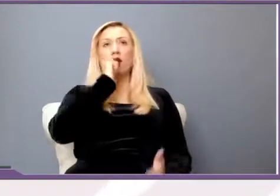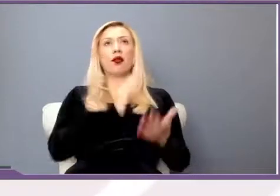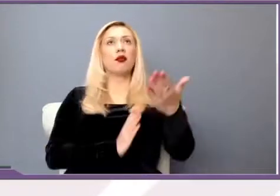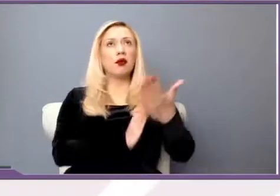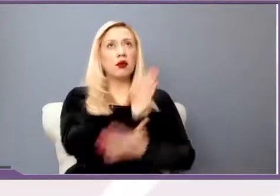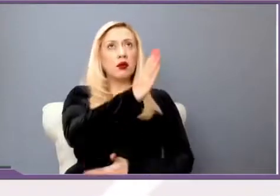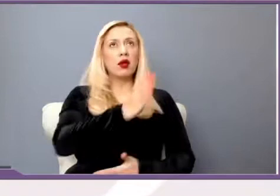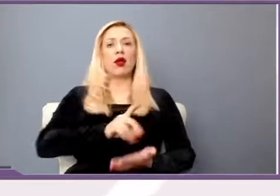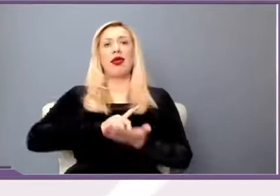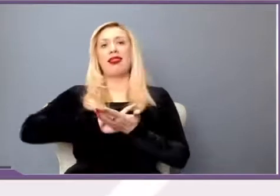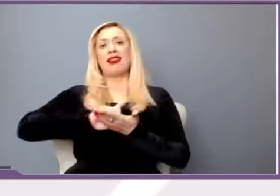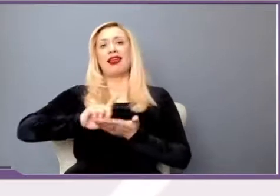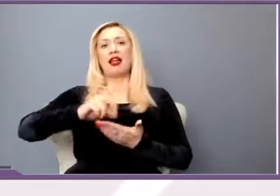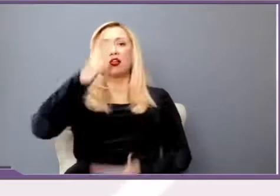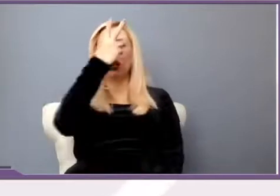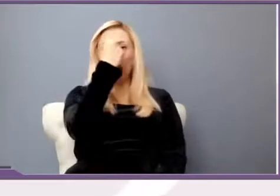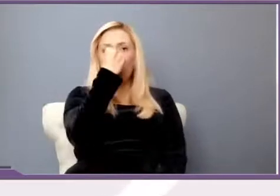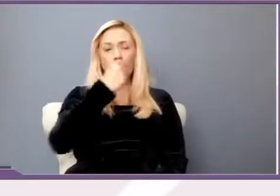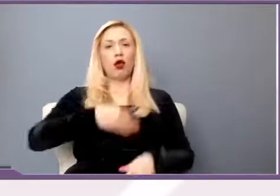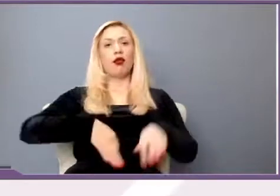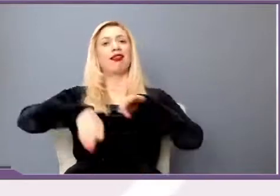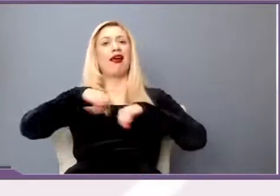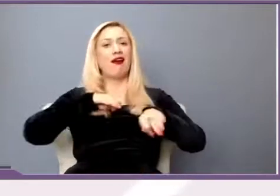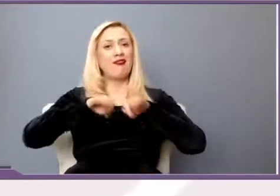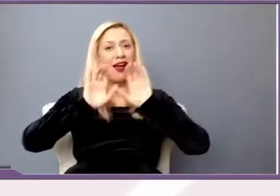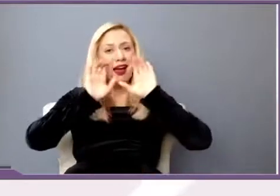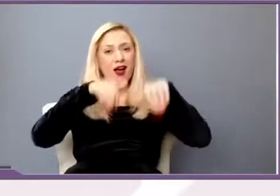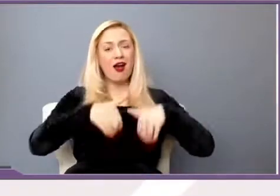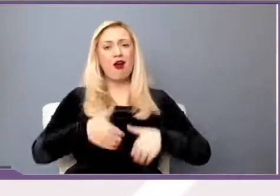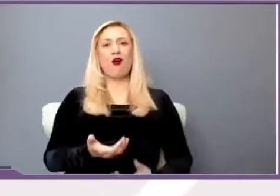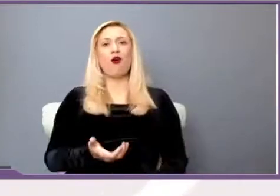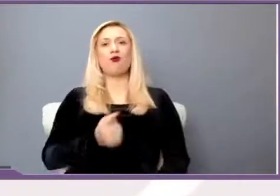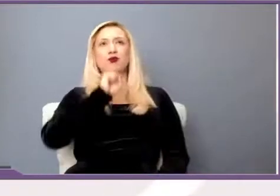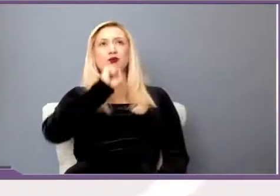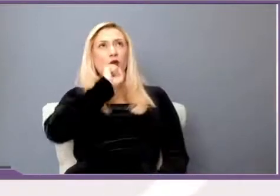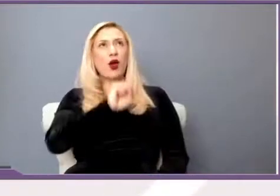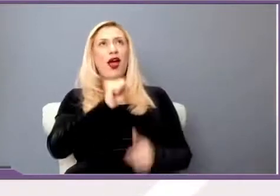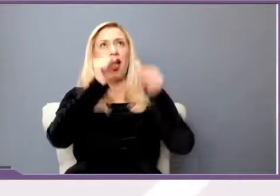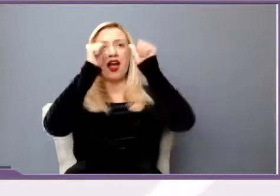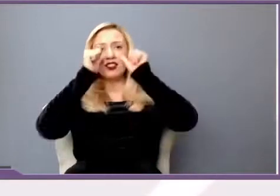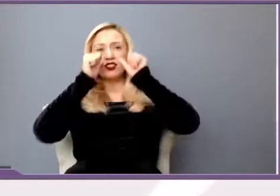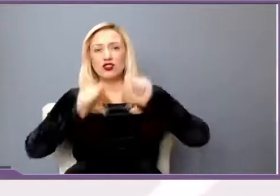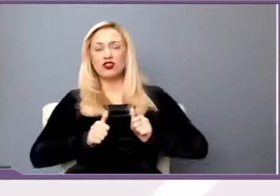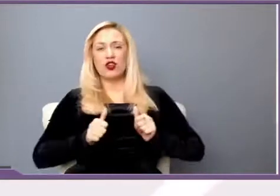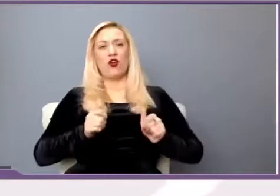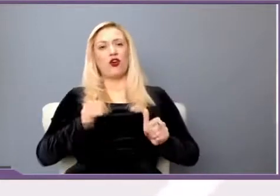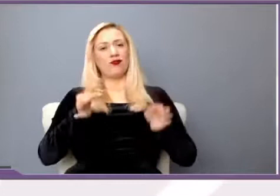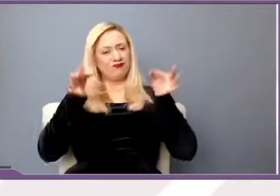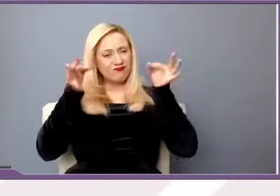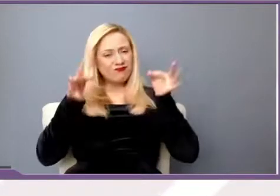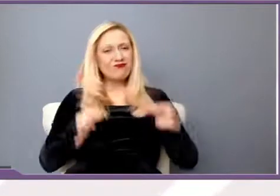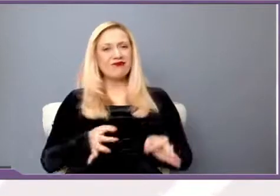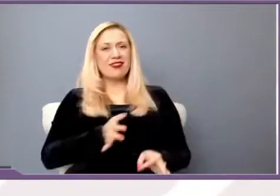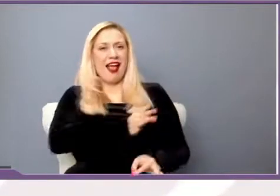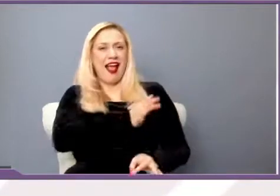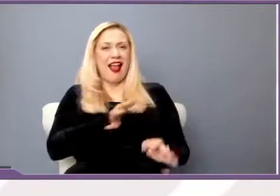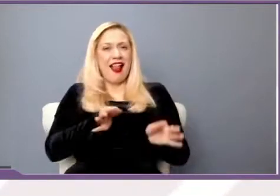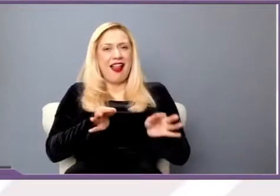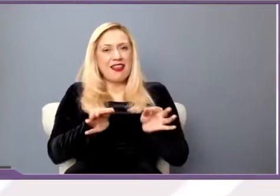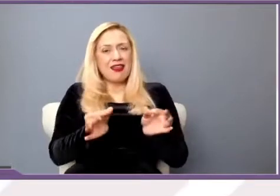acceder a trabajos o a buena calidad de la atención, sino que esto también está repercutiendo en cómo se